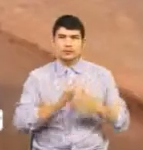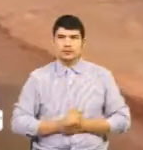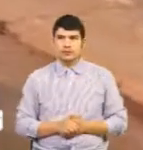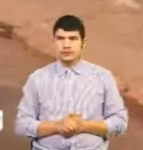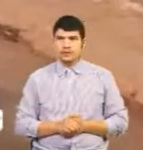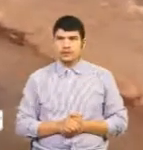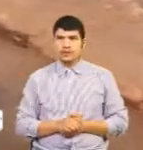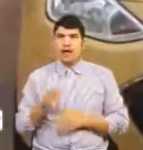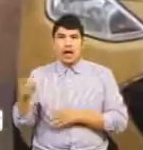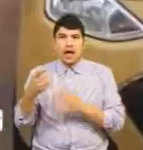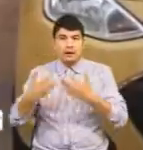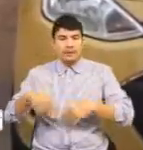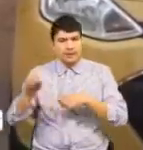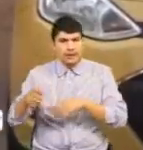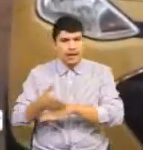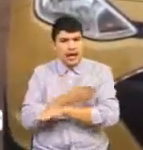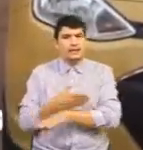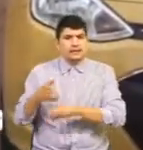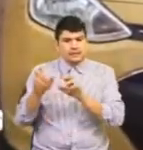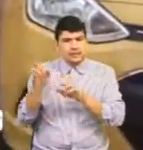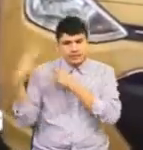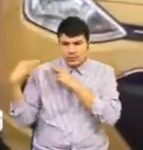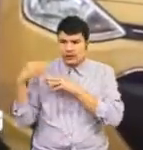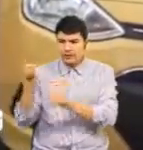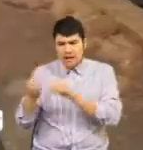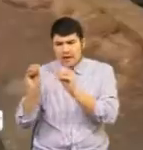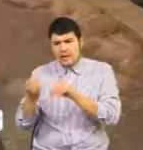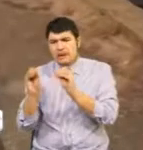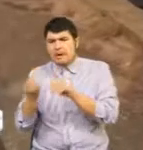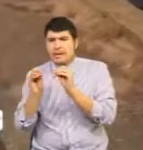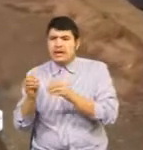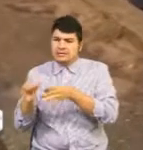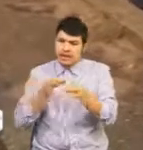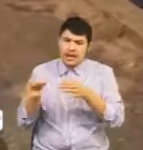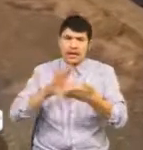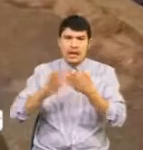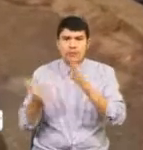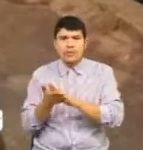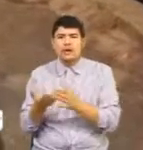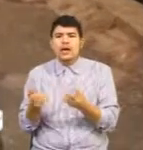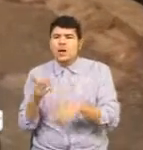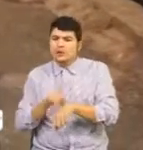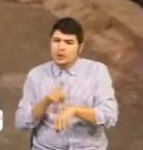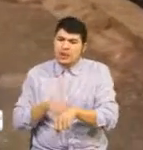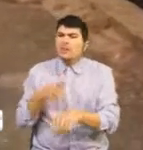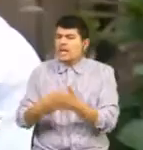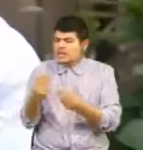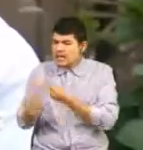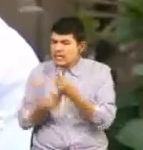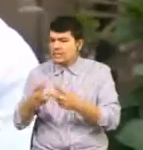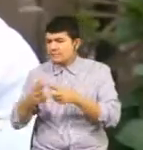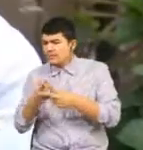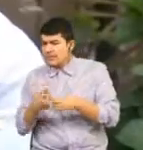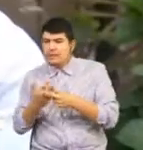anterioridad y donde se pone en conocimiento a todos los actores de lo que se va a hacer y los tiempos de cumplimiento enviamos una